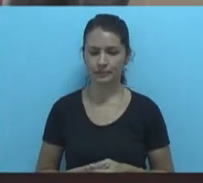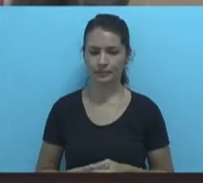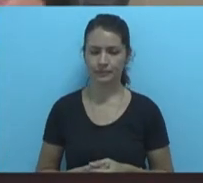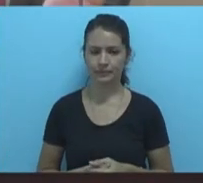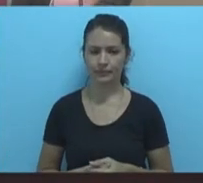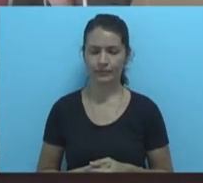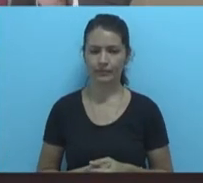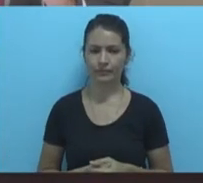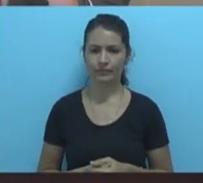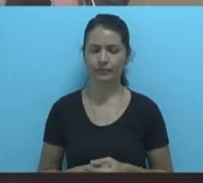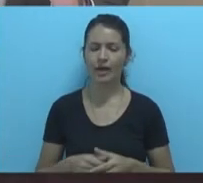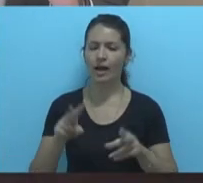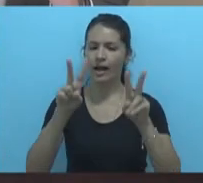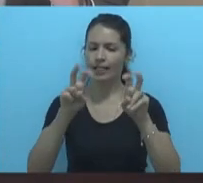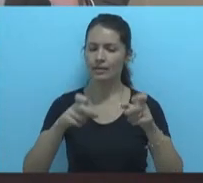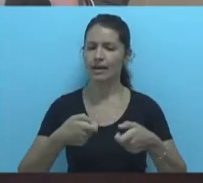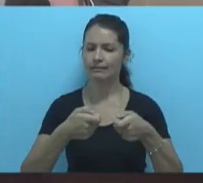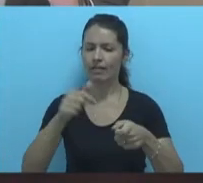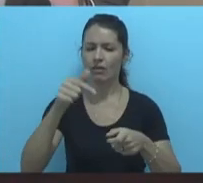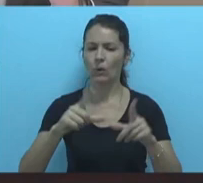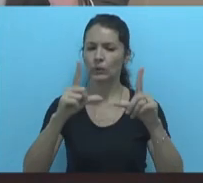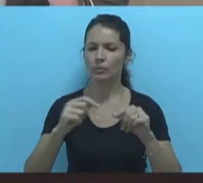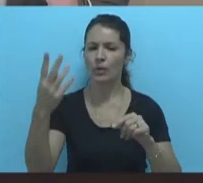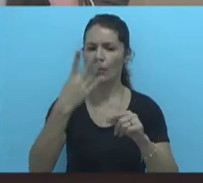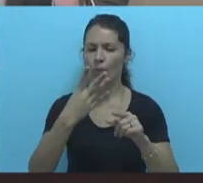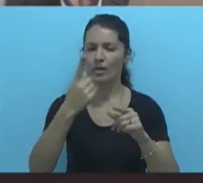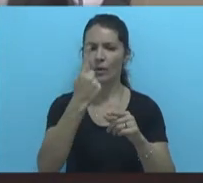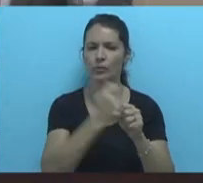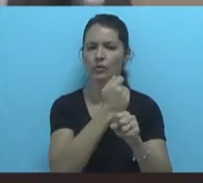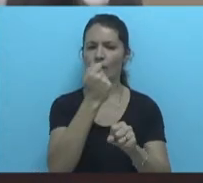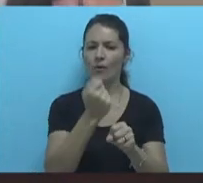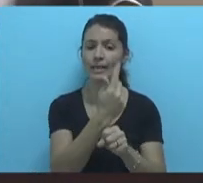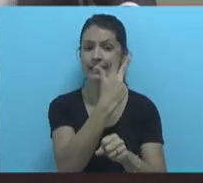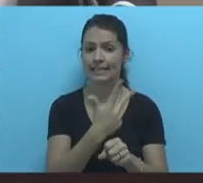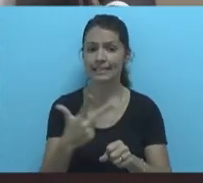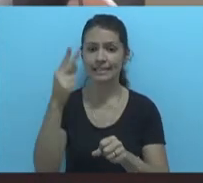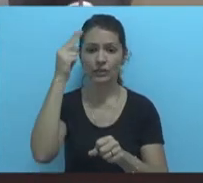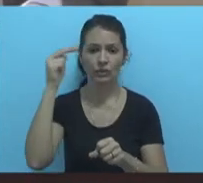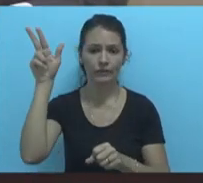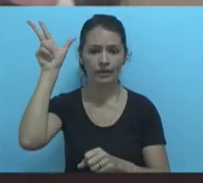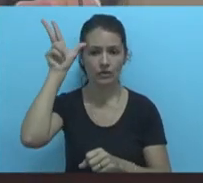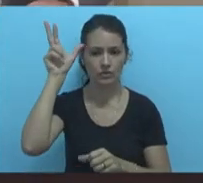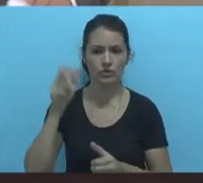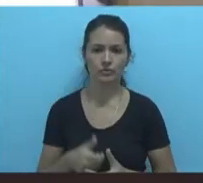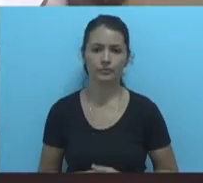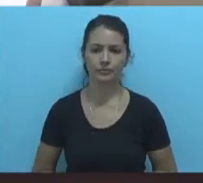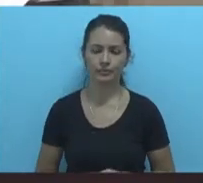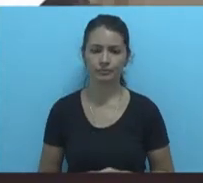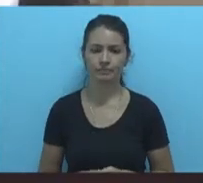4, periodo extraordinario número 139. Asuntos del 1 al 398. A su